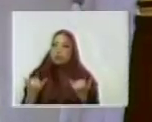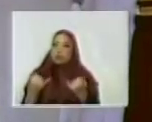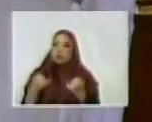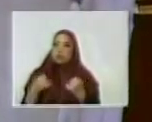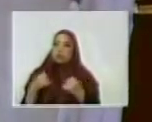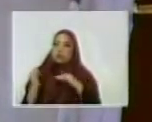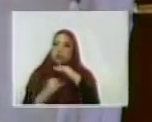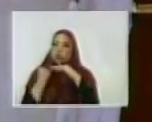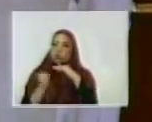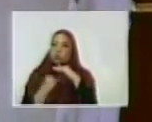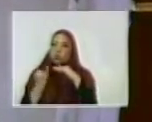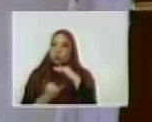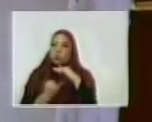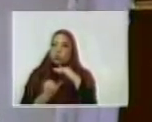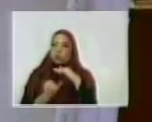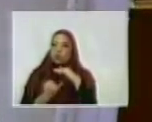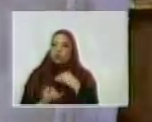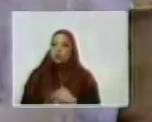institución